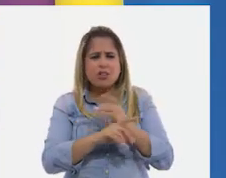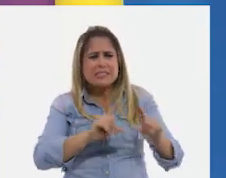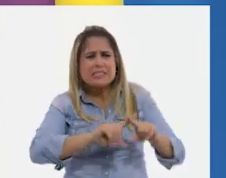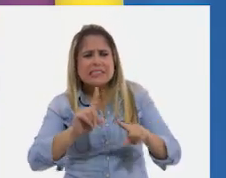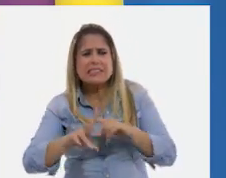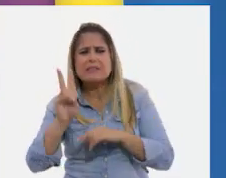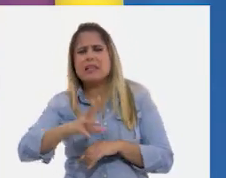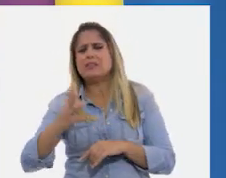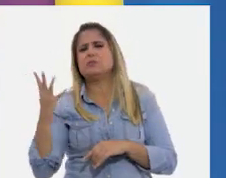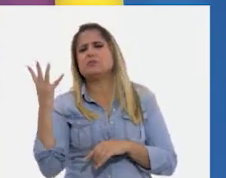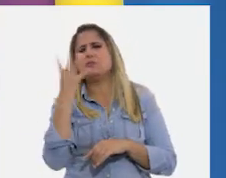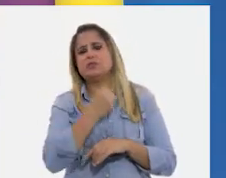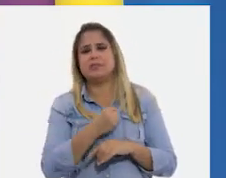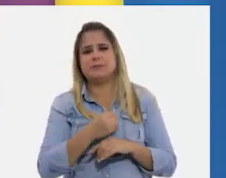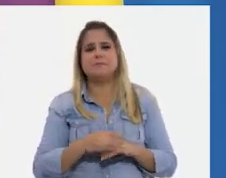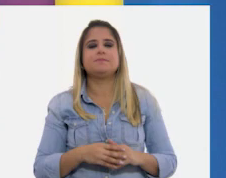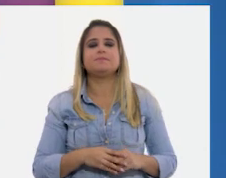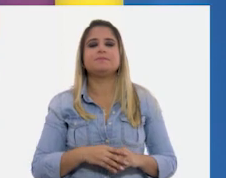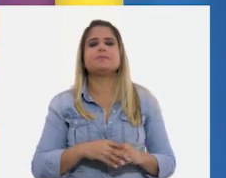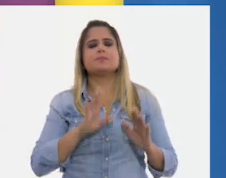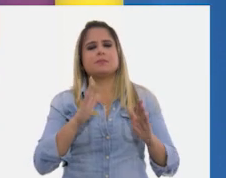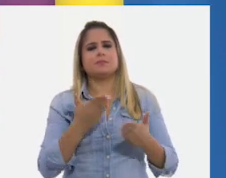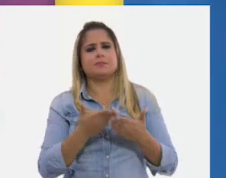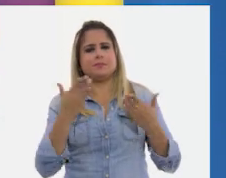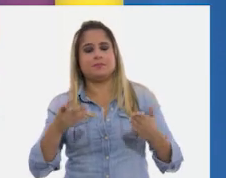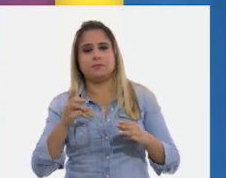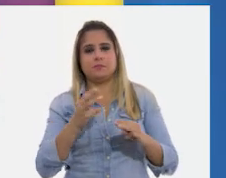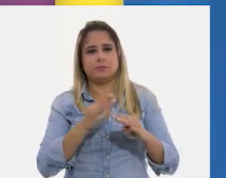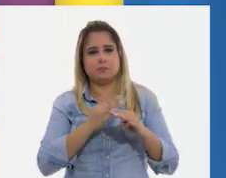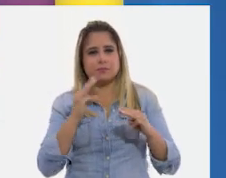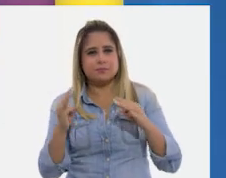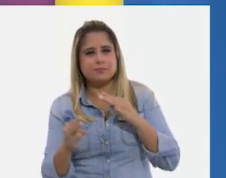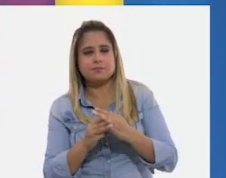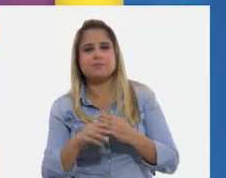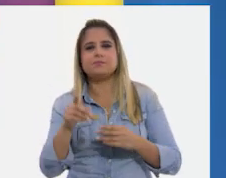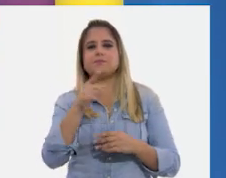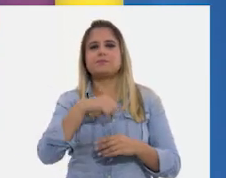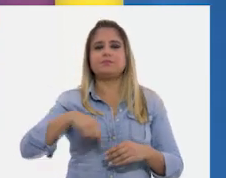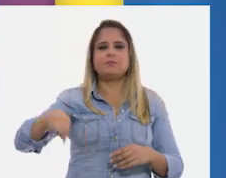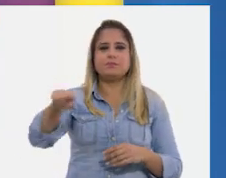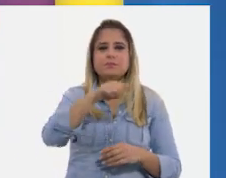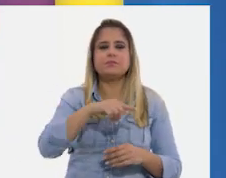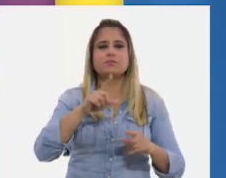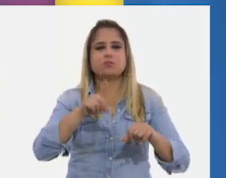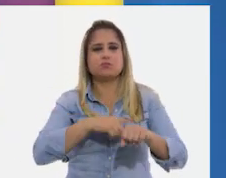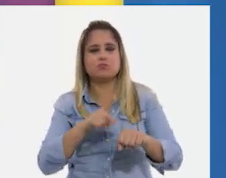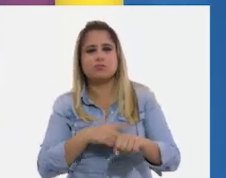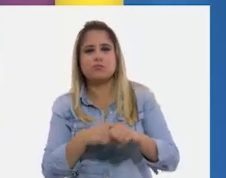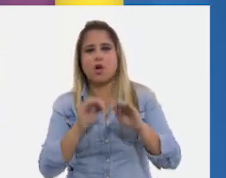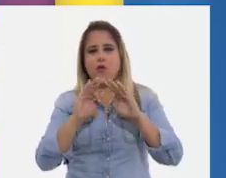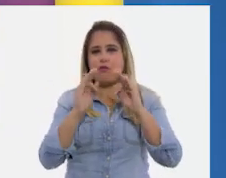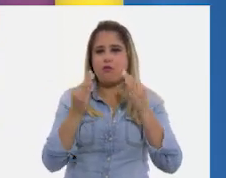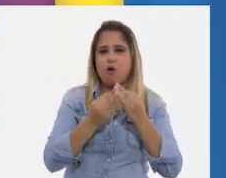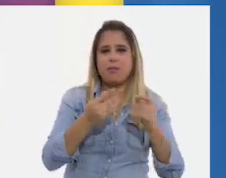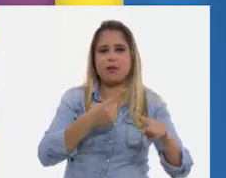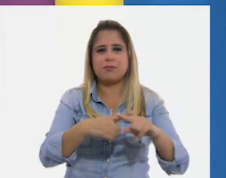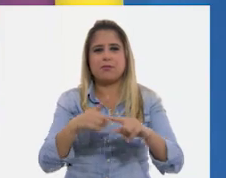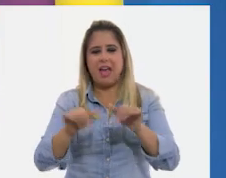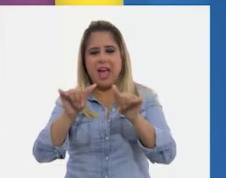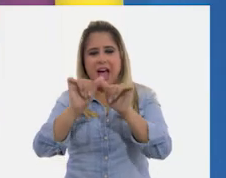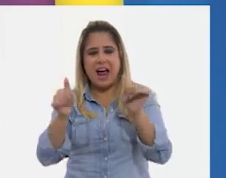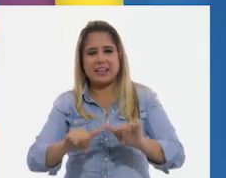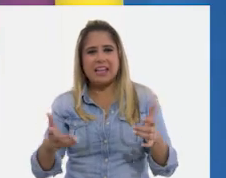muy bellos. Pero dígame, entonces, los materiales, los estilos, colores y formas con que realizan las